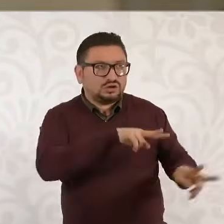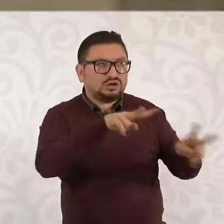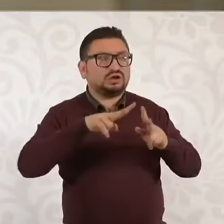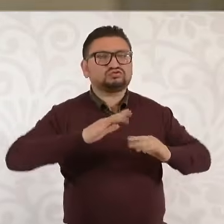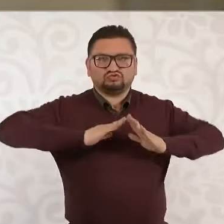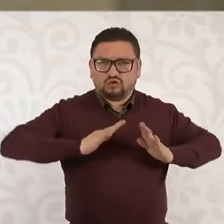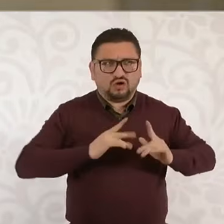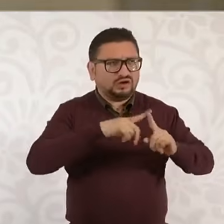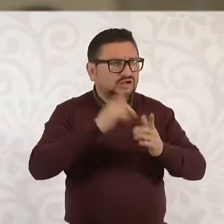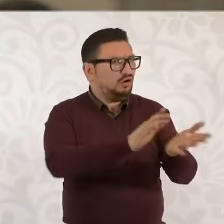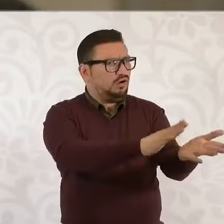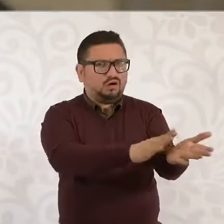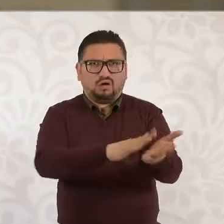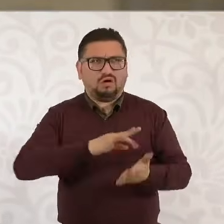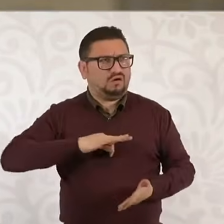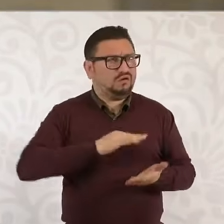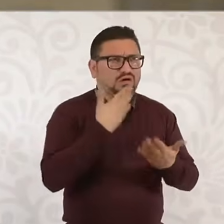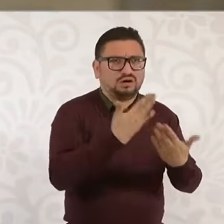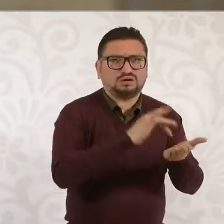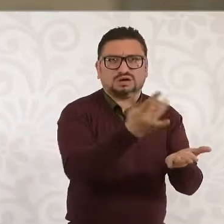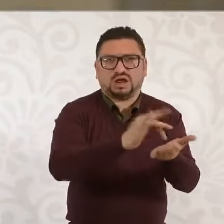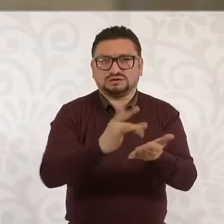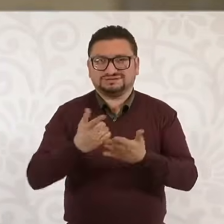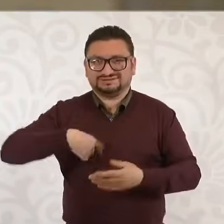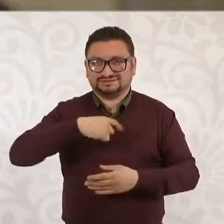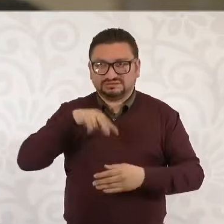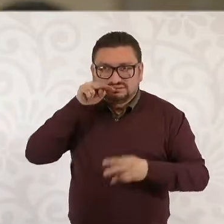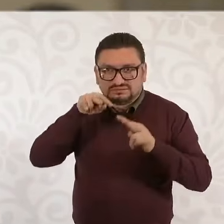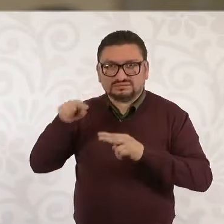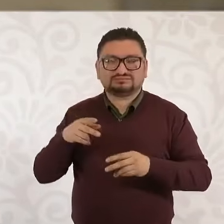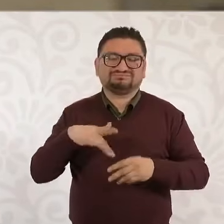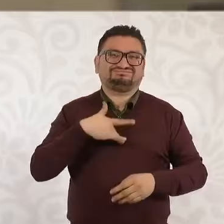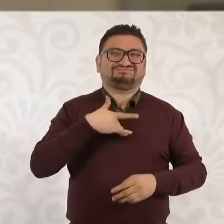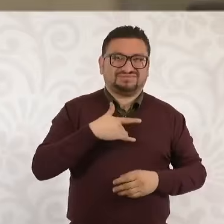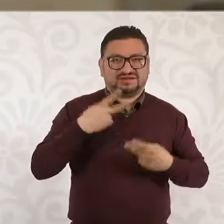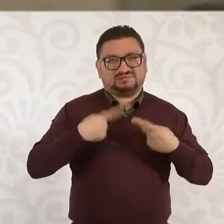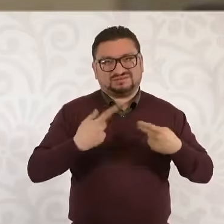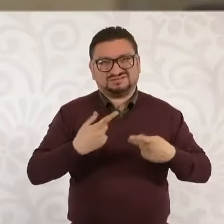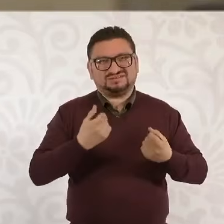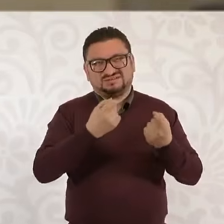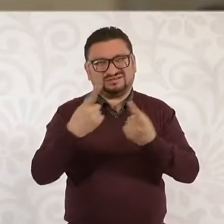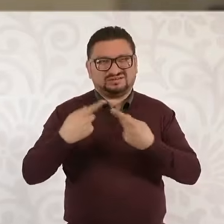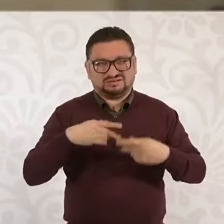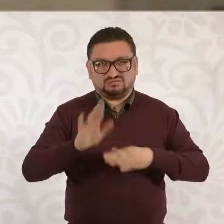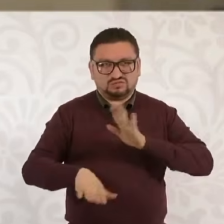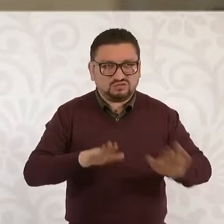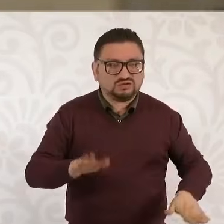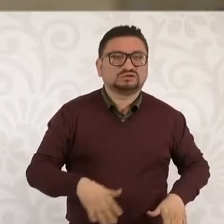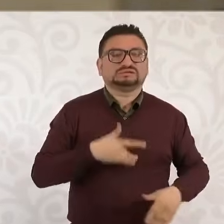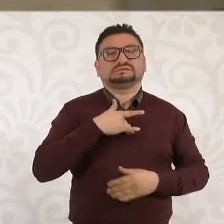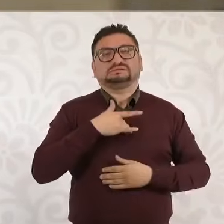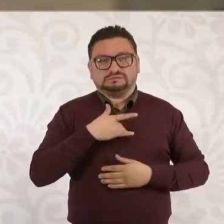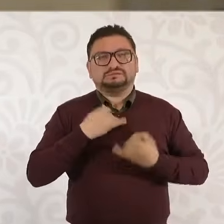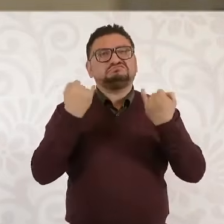los militares, les agradecen y obviamente las escenas desafortunadamente de la gente que cayó en este operativo